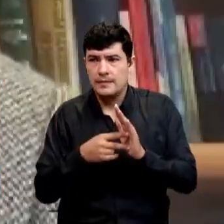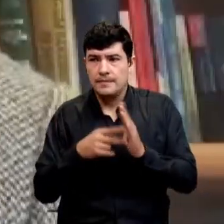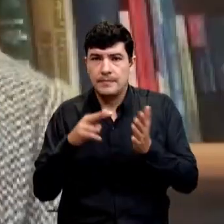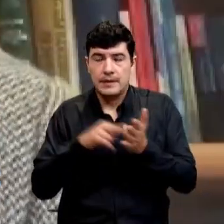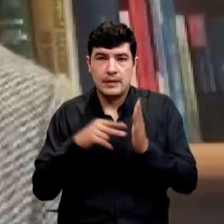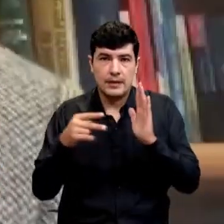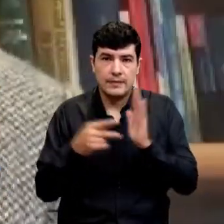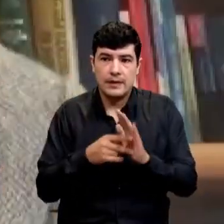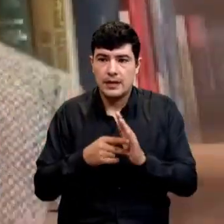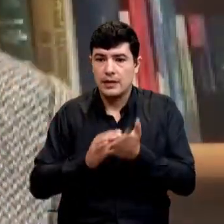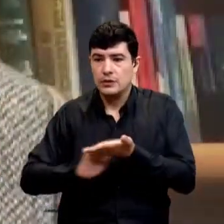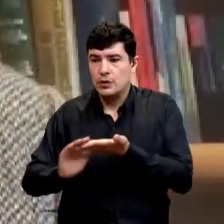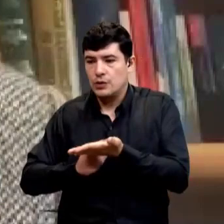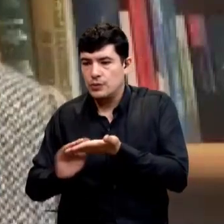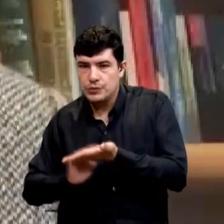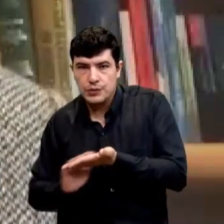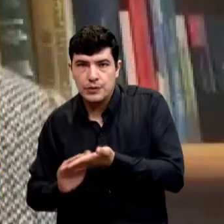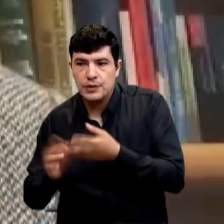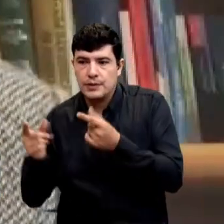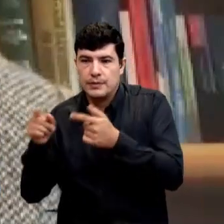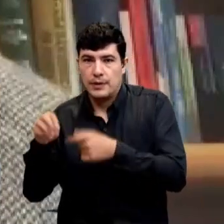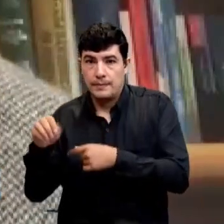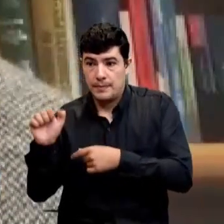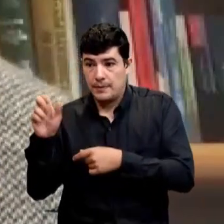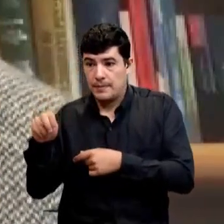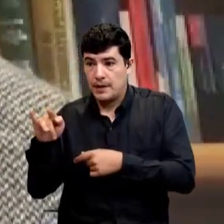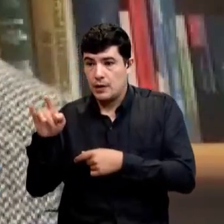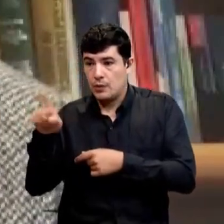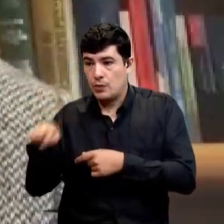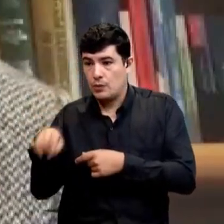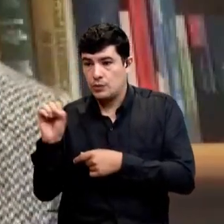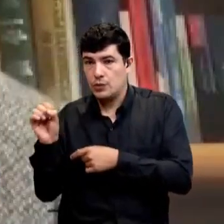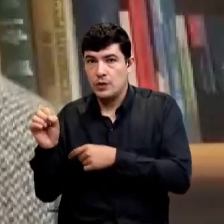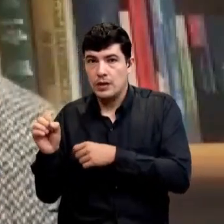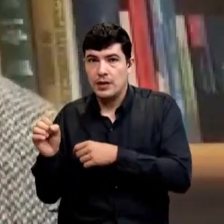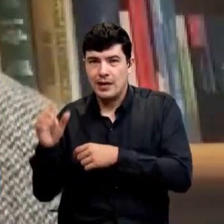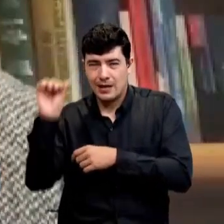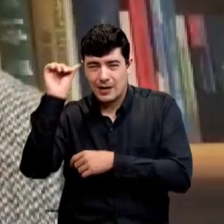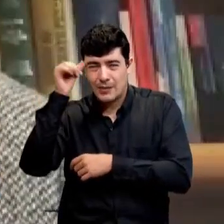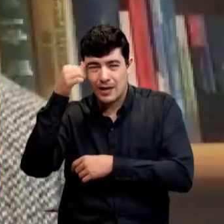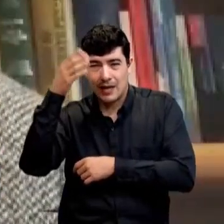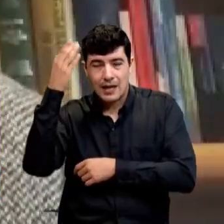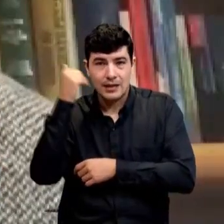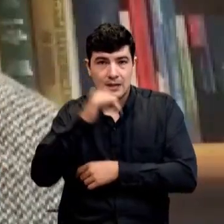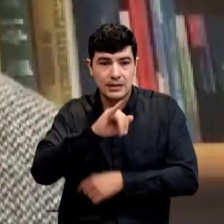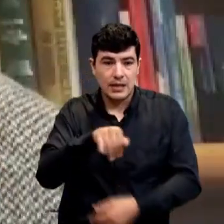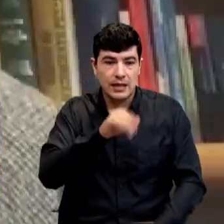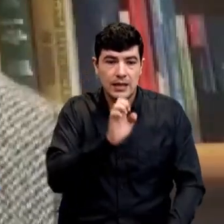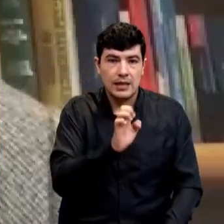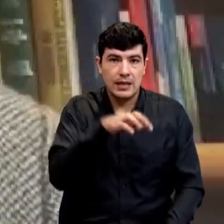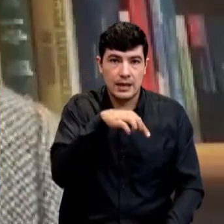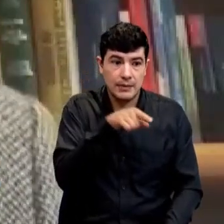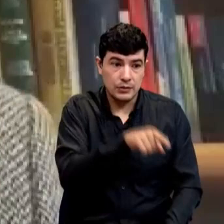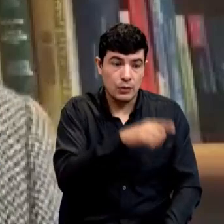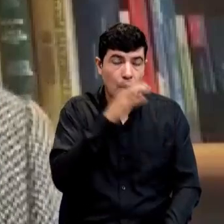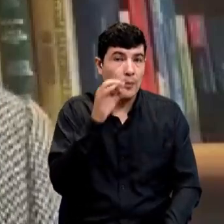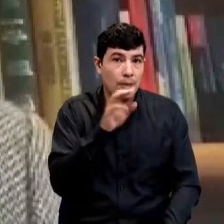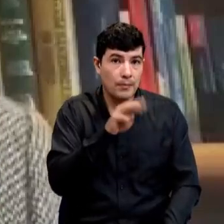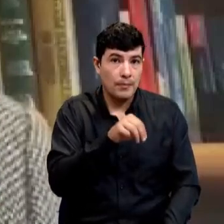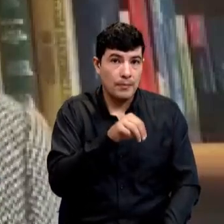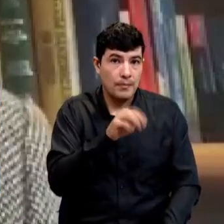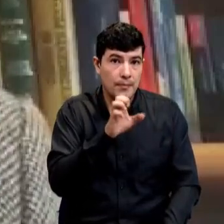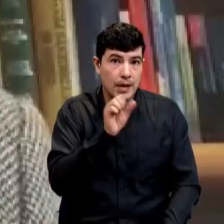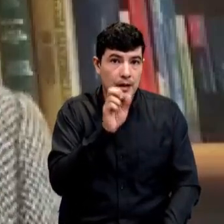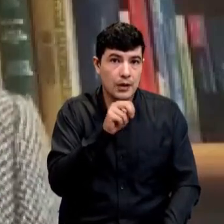al quite, por ejemplo, el caso del señor Mancuso, a la JEP, porque acuérdense que él está en un proceso ante la JEP y la